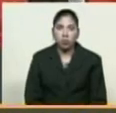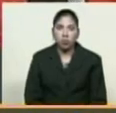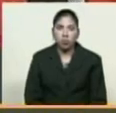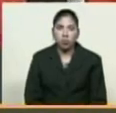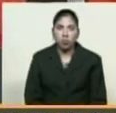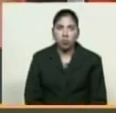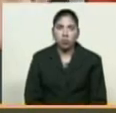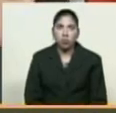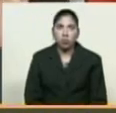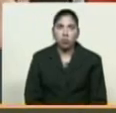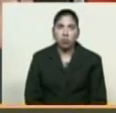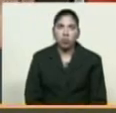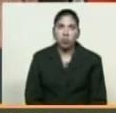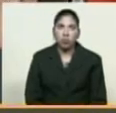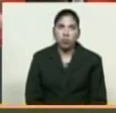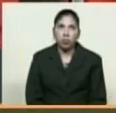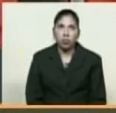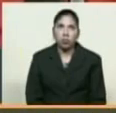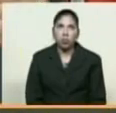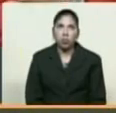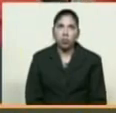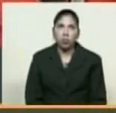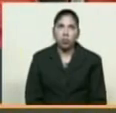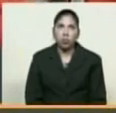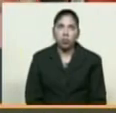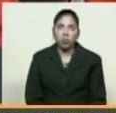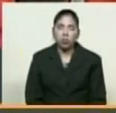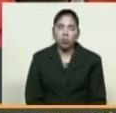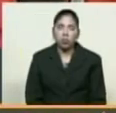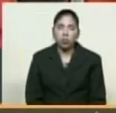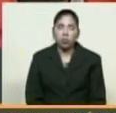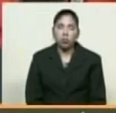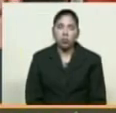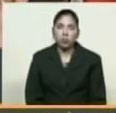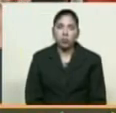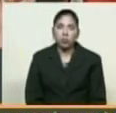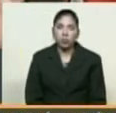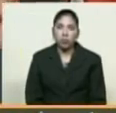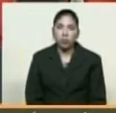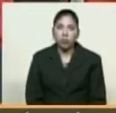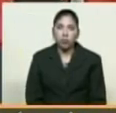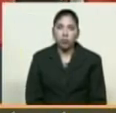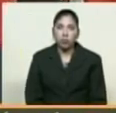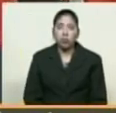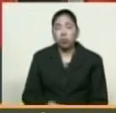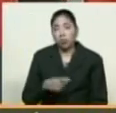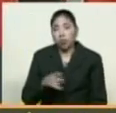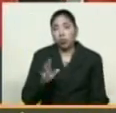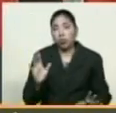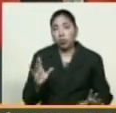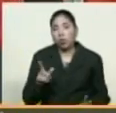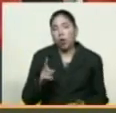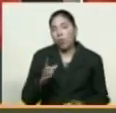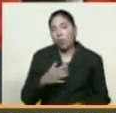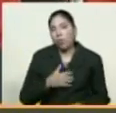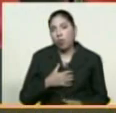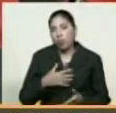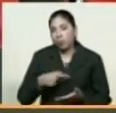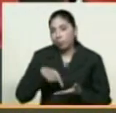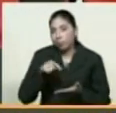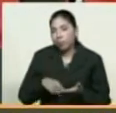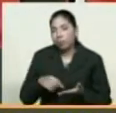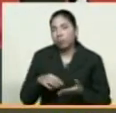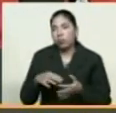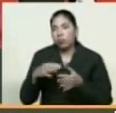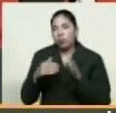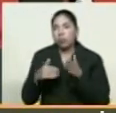cantidad de votos y no se han legitimado. No han podido, fueron a un proceso y no pudieron. Y se quedaron, pues. Otros